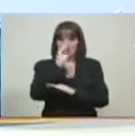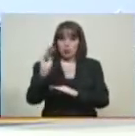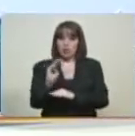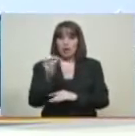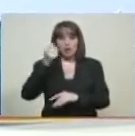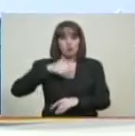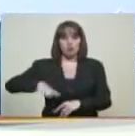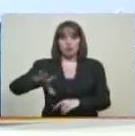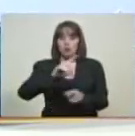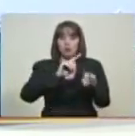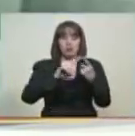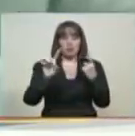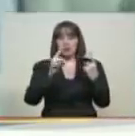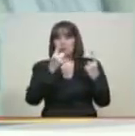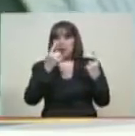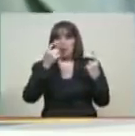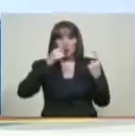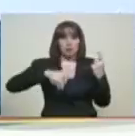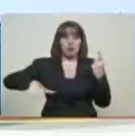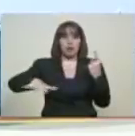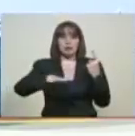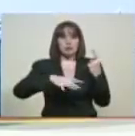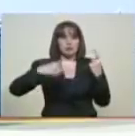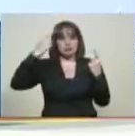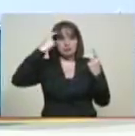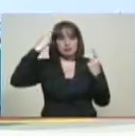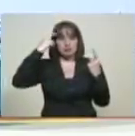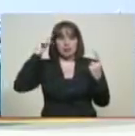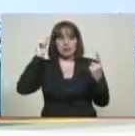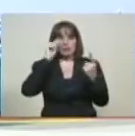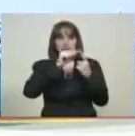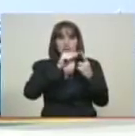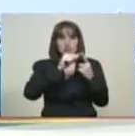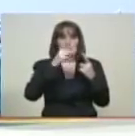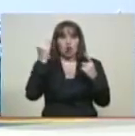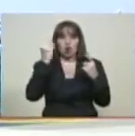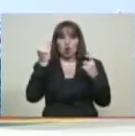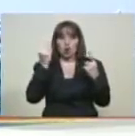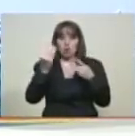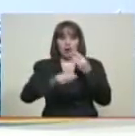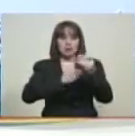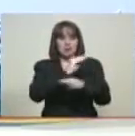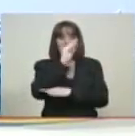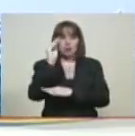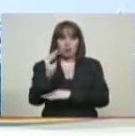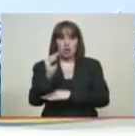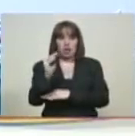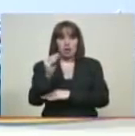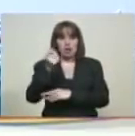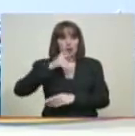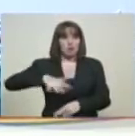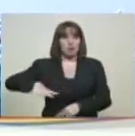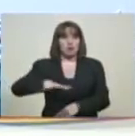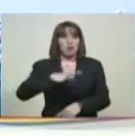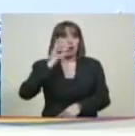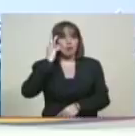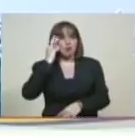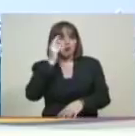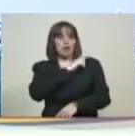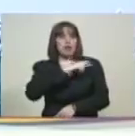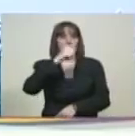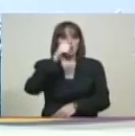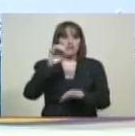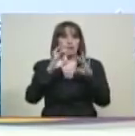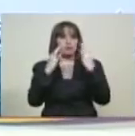al máximo ahí está mi mente buscando los recursos a proteger al pueblo el máximo a la mujer jefa de familia